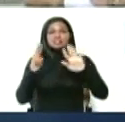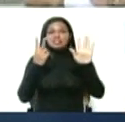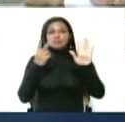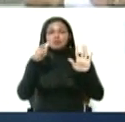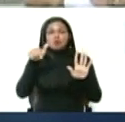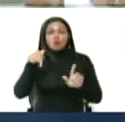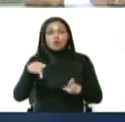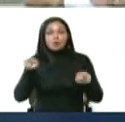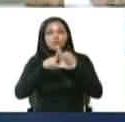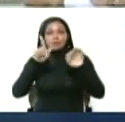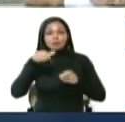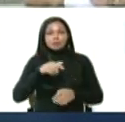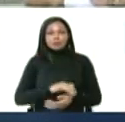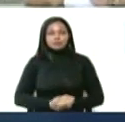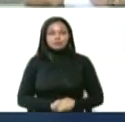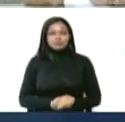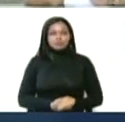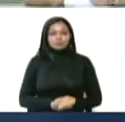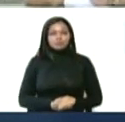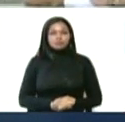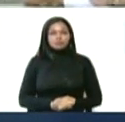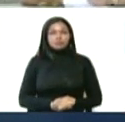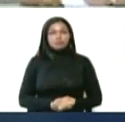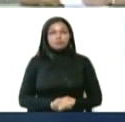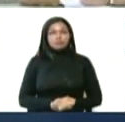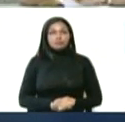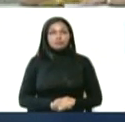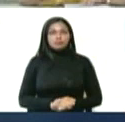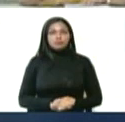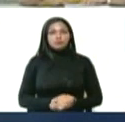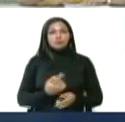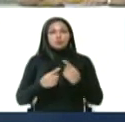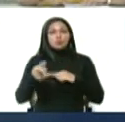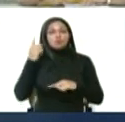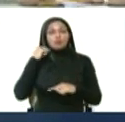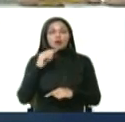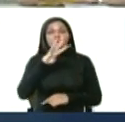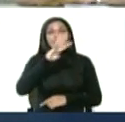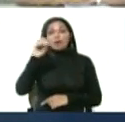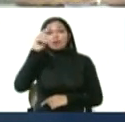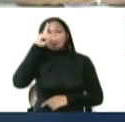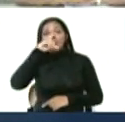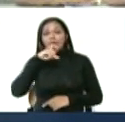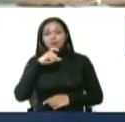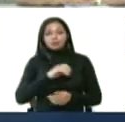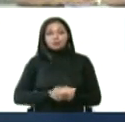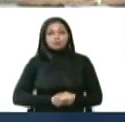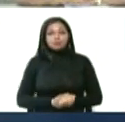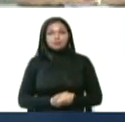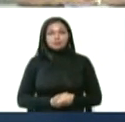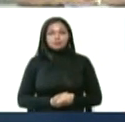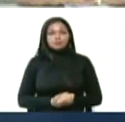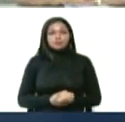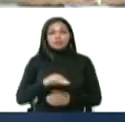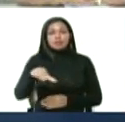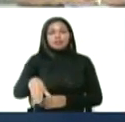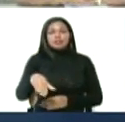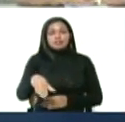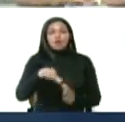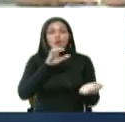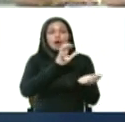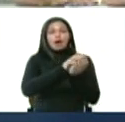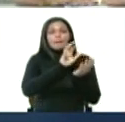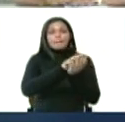hoy es otra mujer de 40 años del Estado Nueva Esparta,